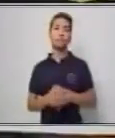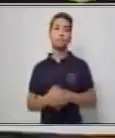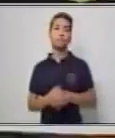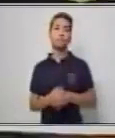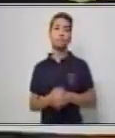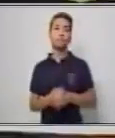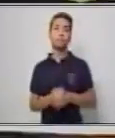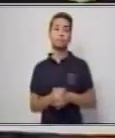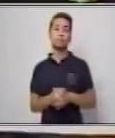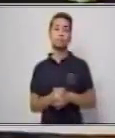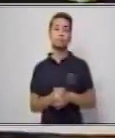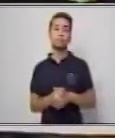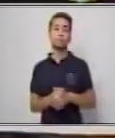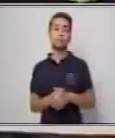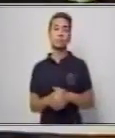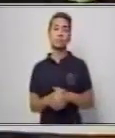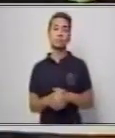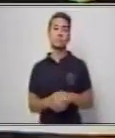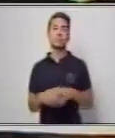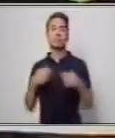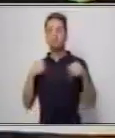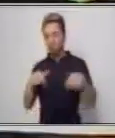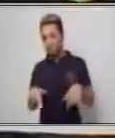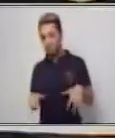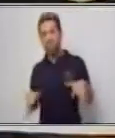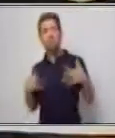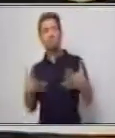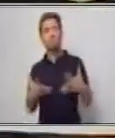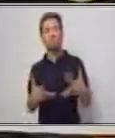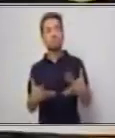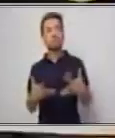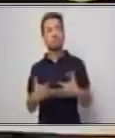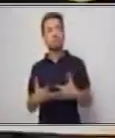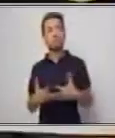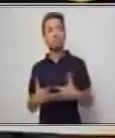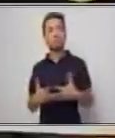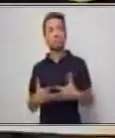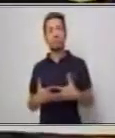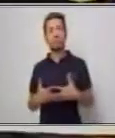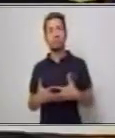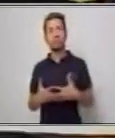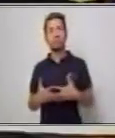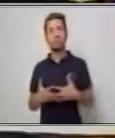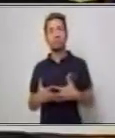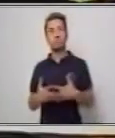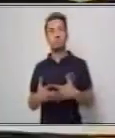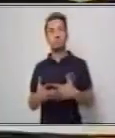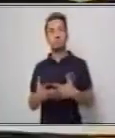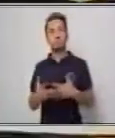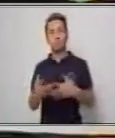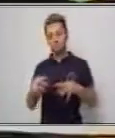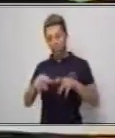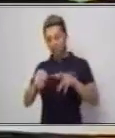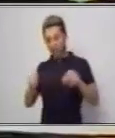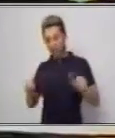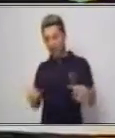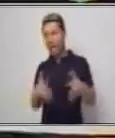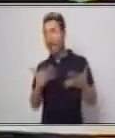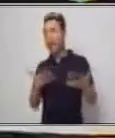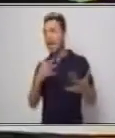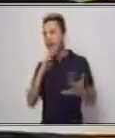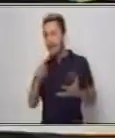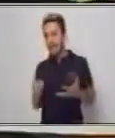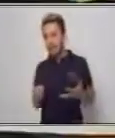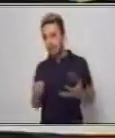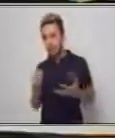Bueno, derivado de lo que hicimos acá, podemos decir de que la arena serán los números naturales.